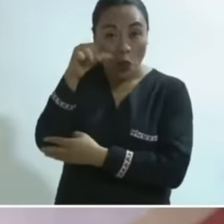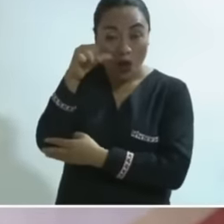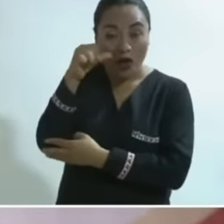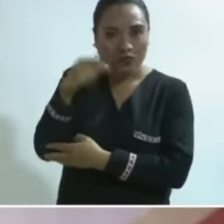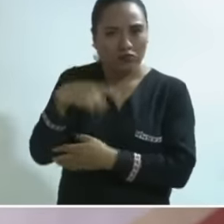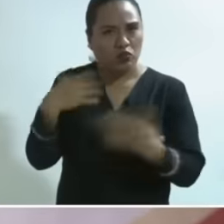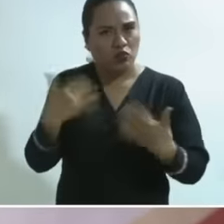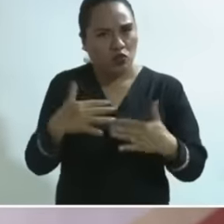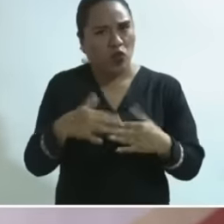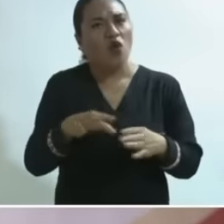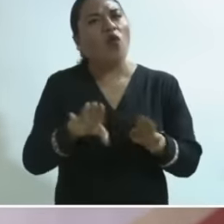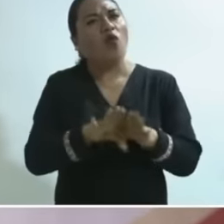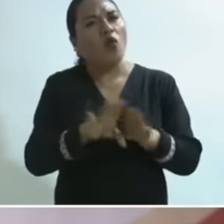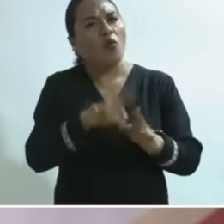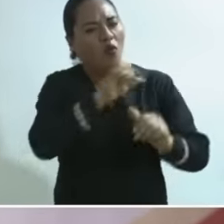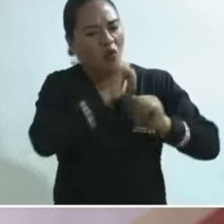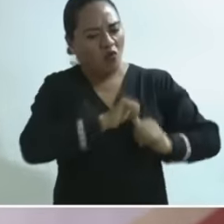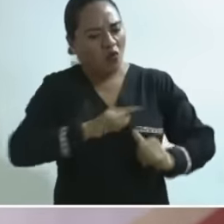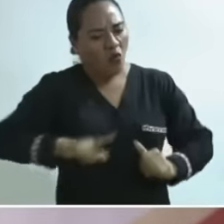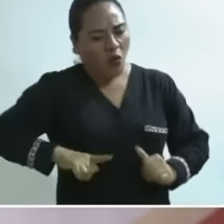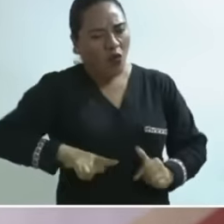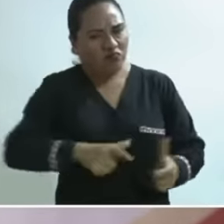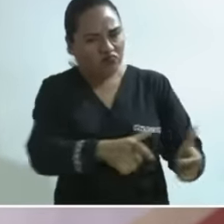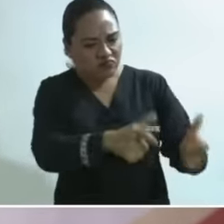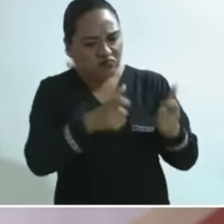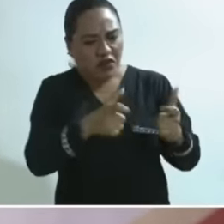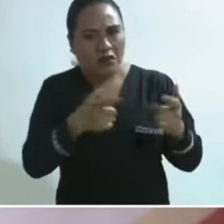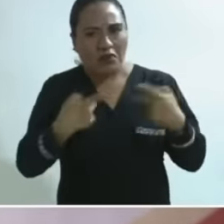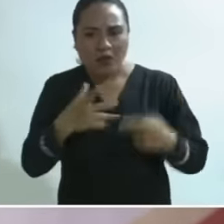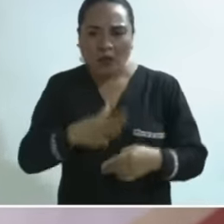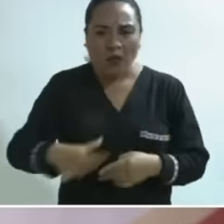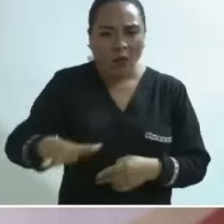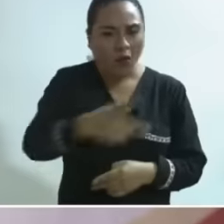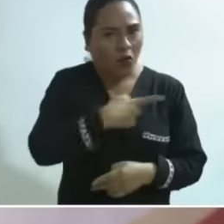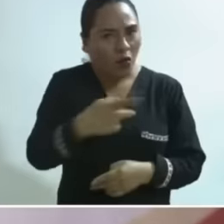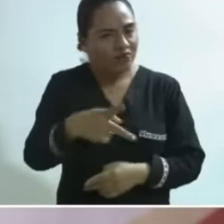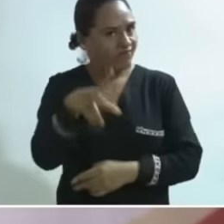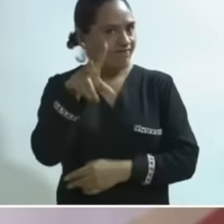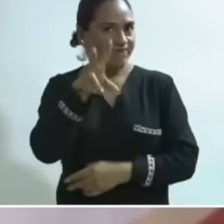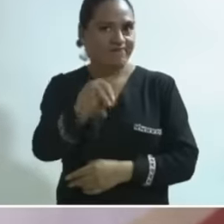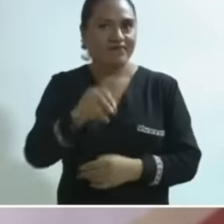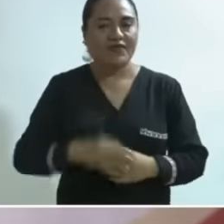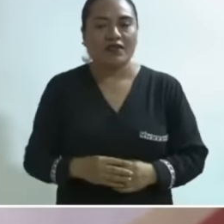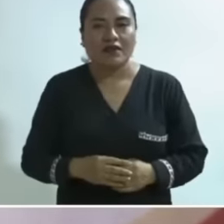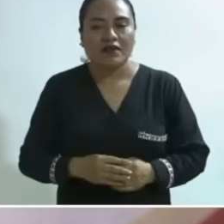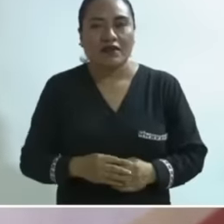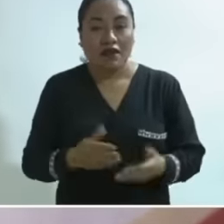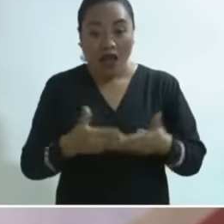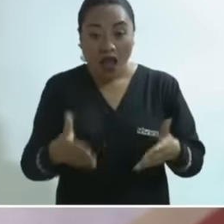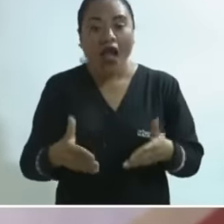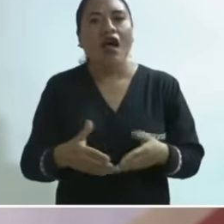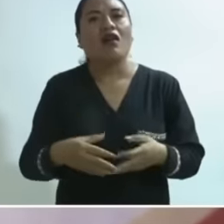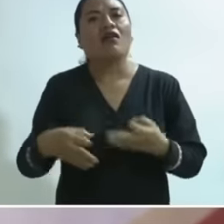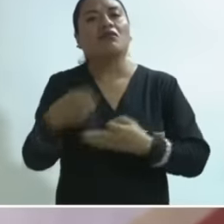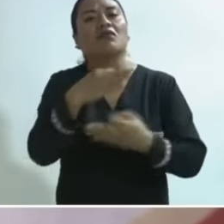haber gobierno rico con pueblo pobre. Y también el que llegar al